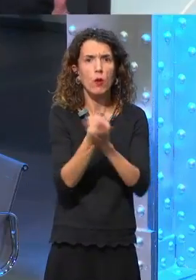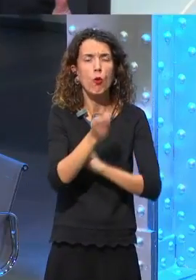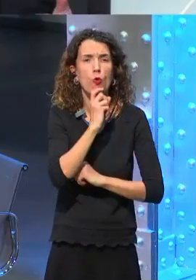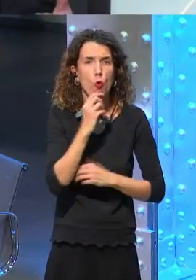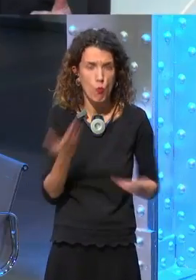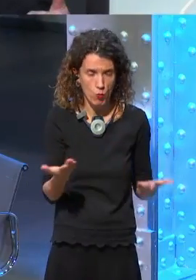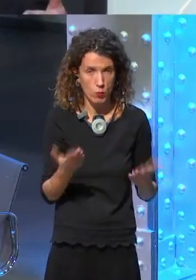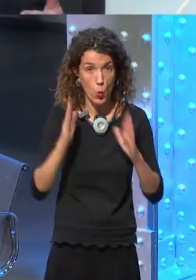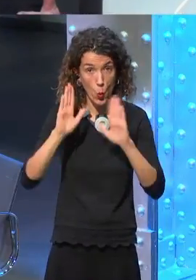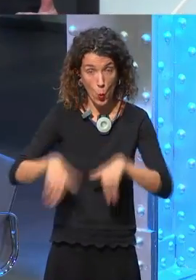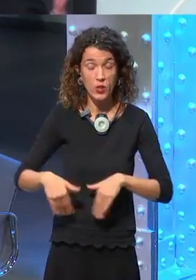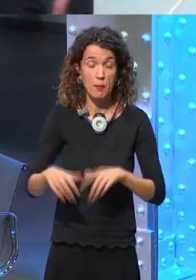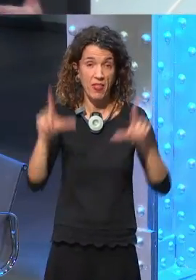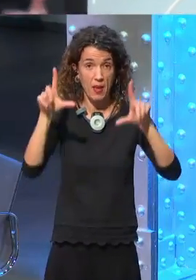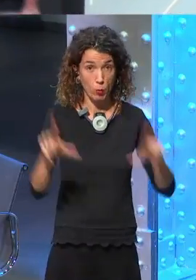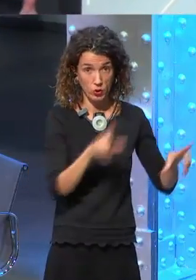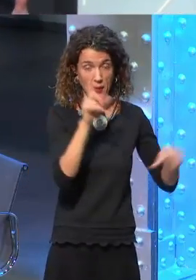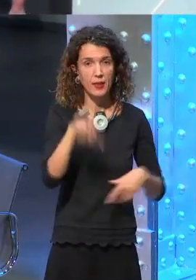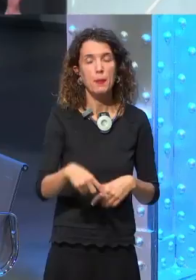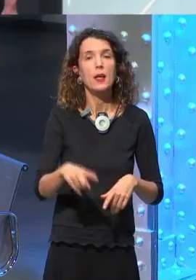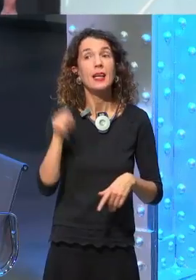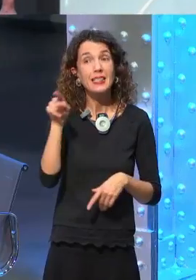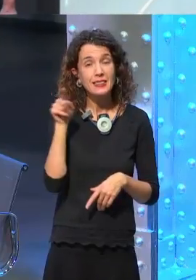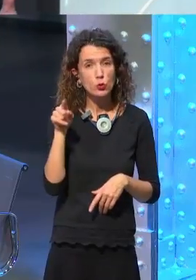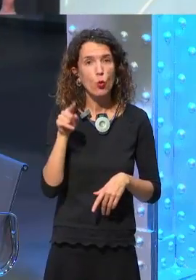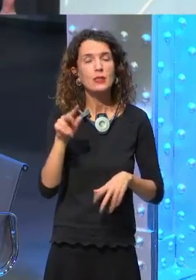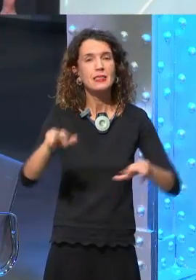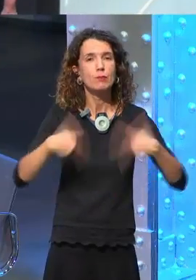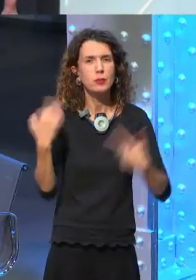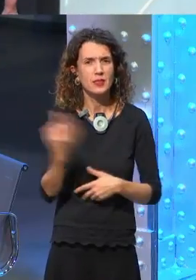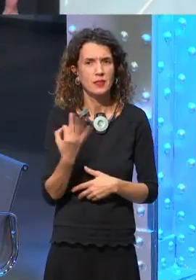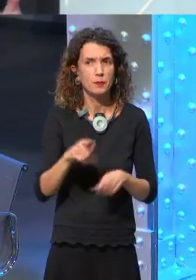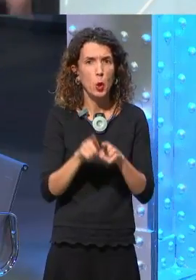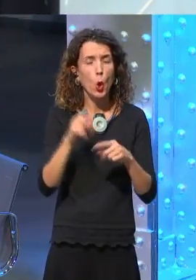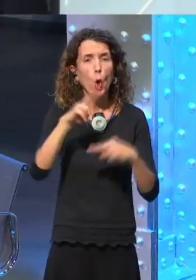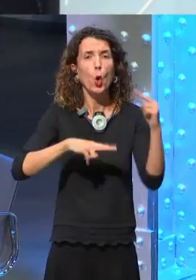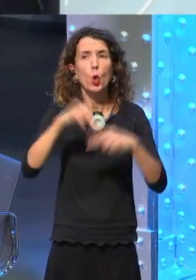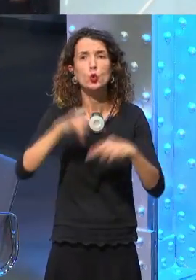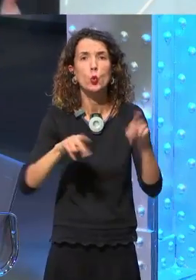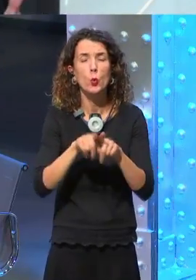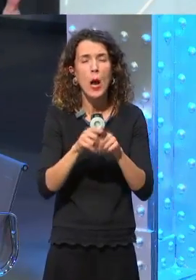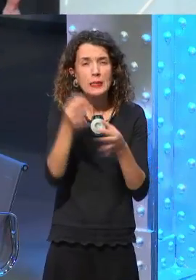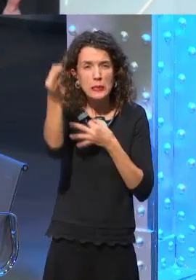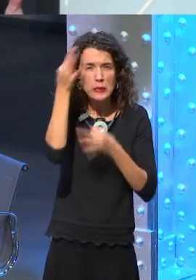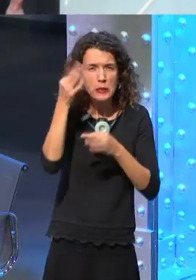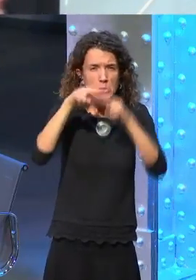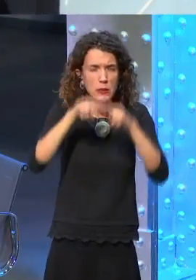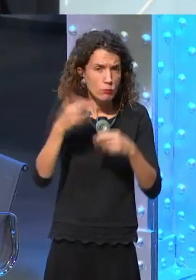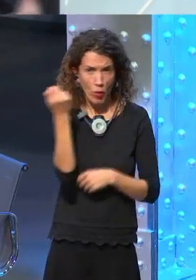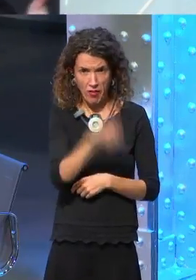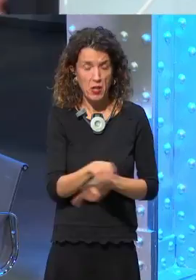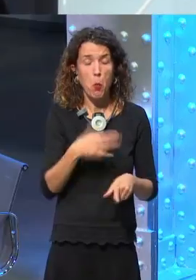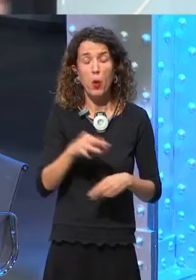a la última diapositiva. Y esto también nos permite no tener construcciones súper precisas. Se